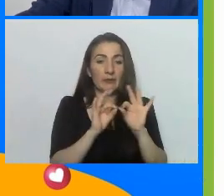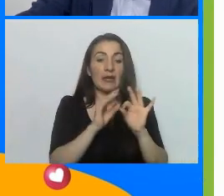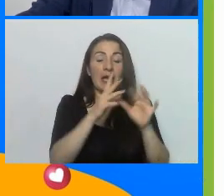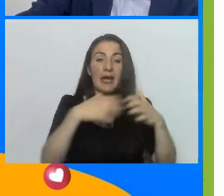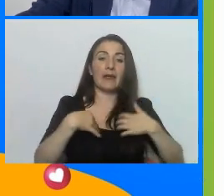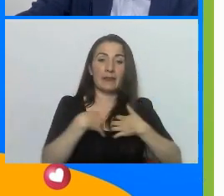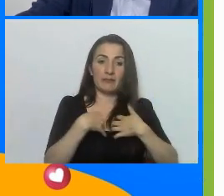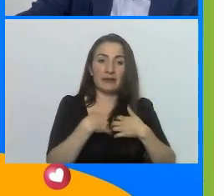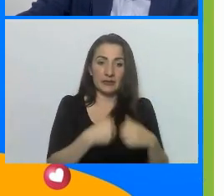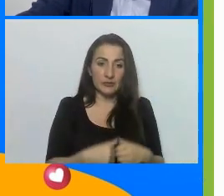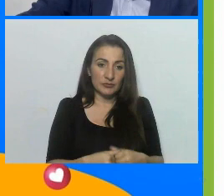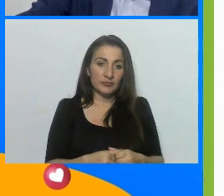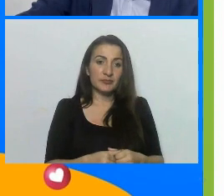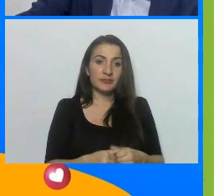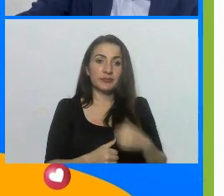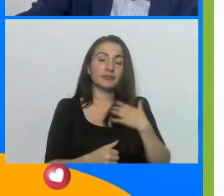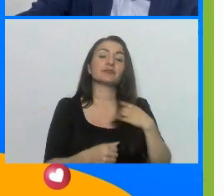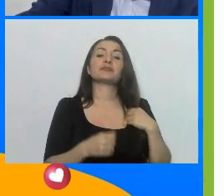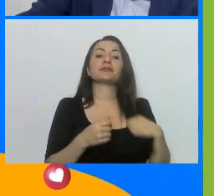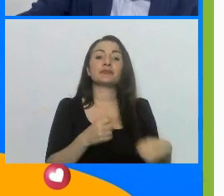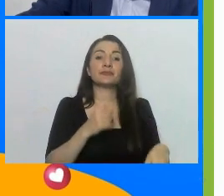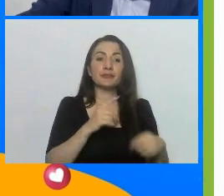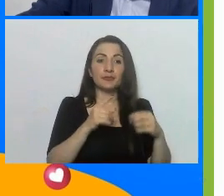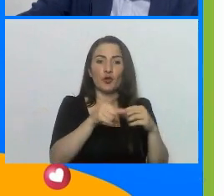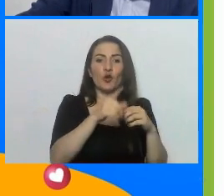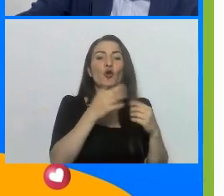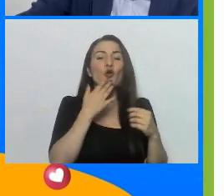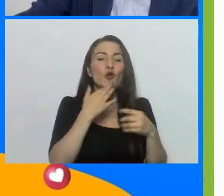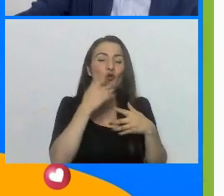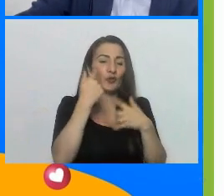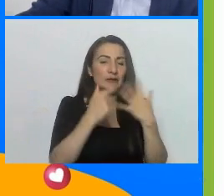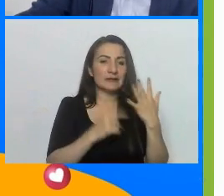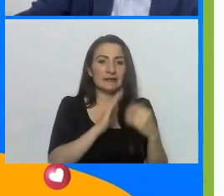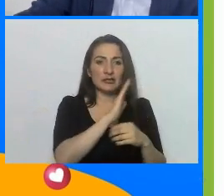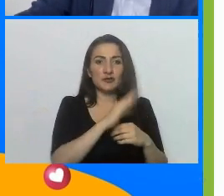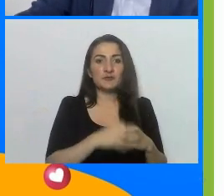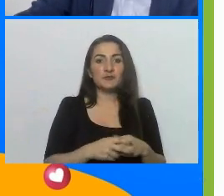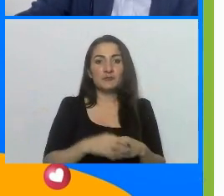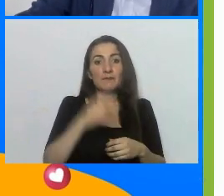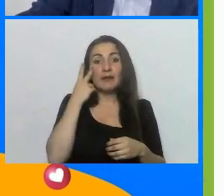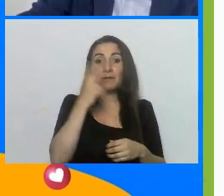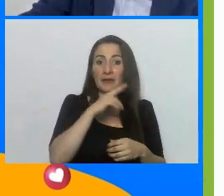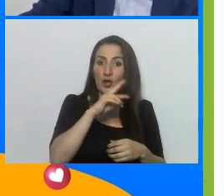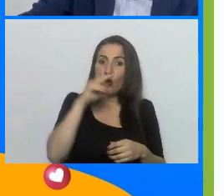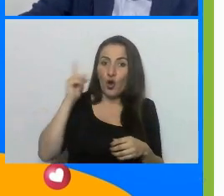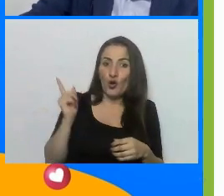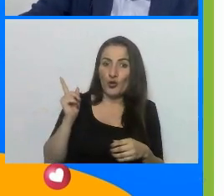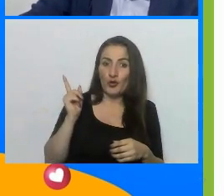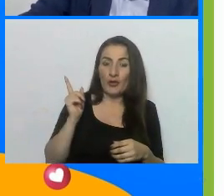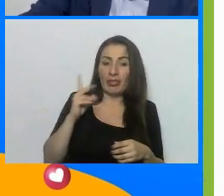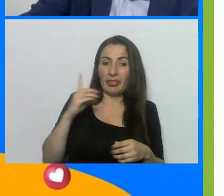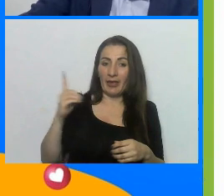animales, pues tornan esos colores, ¿sí? Pero miren al otro lado, hacia el